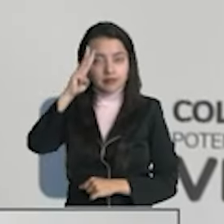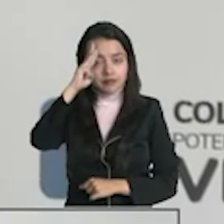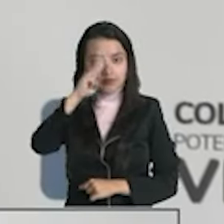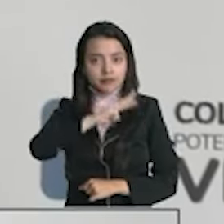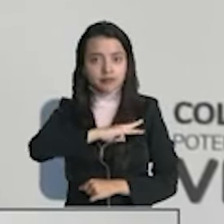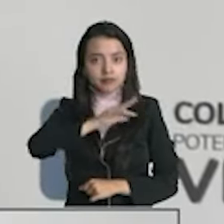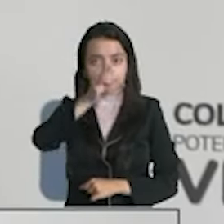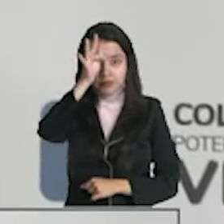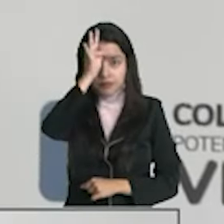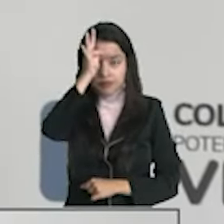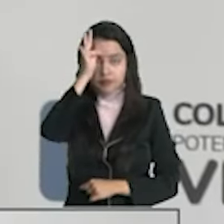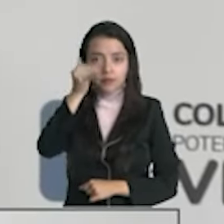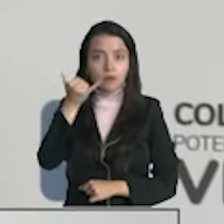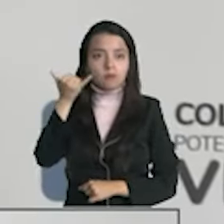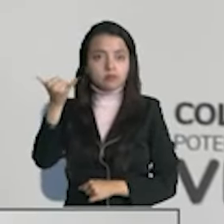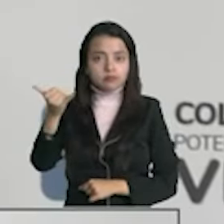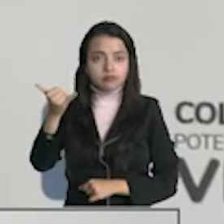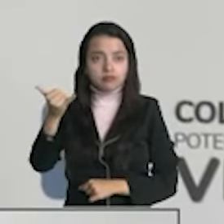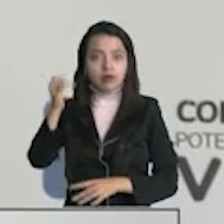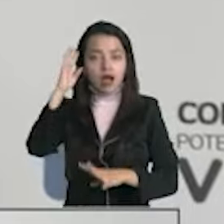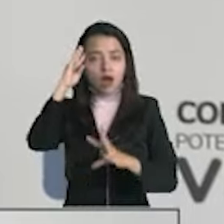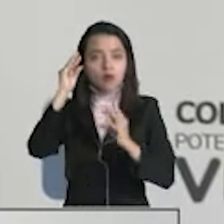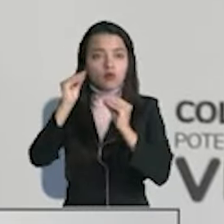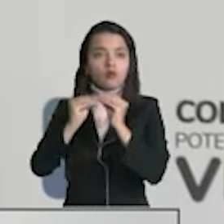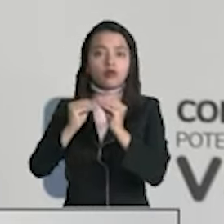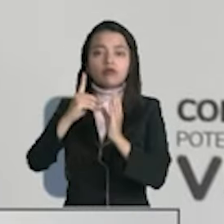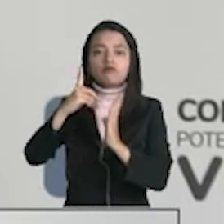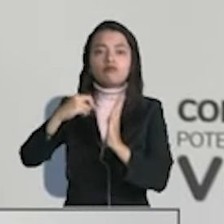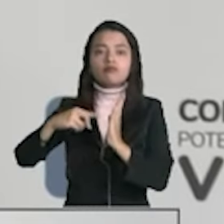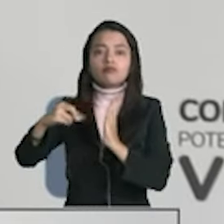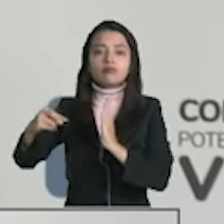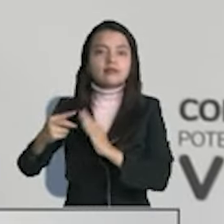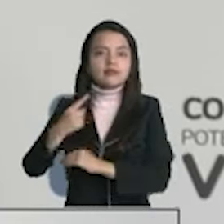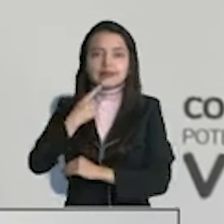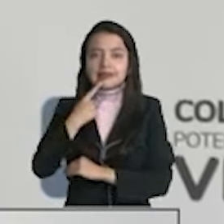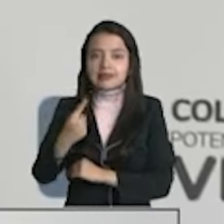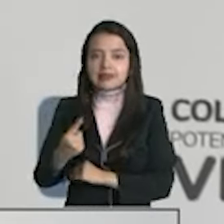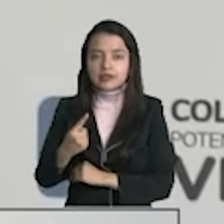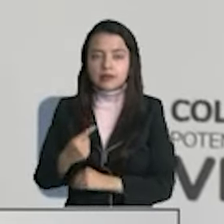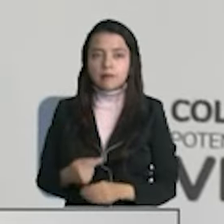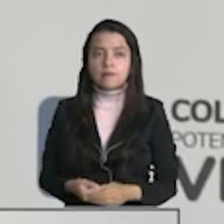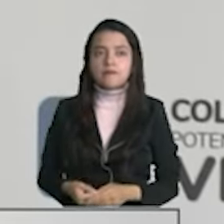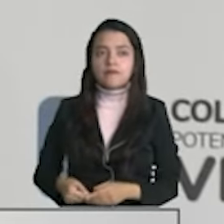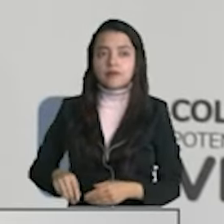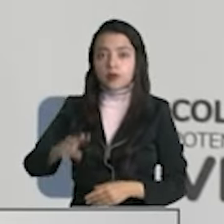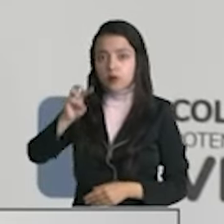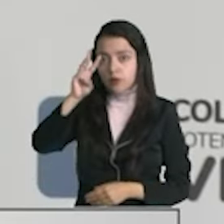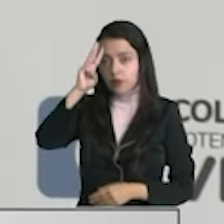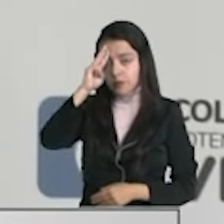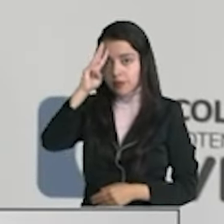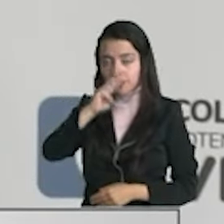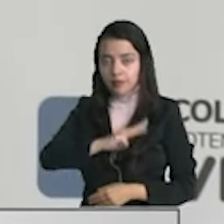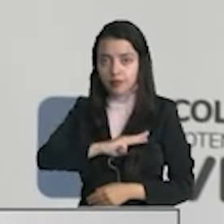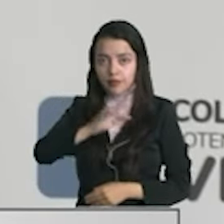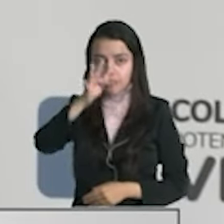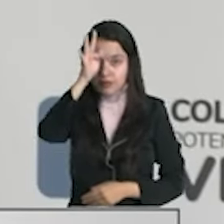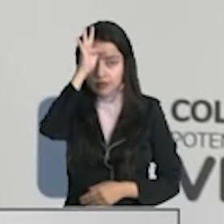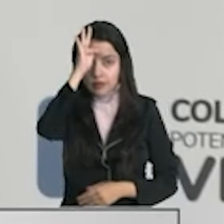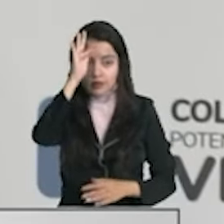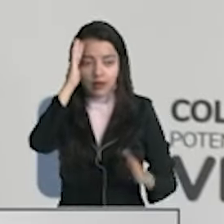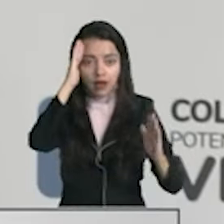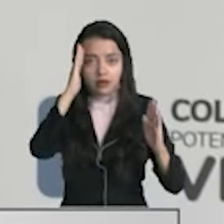se conviene en celebrar un acuerdo en virtud del cual el Hospital Militar Central atiende